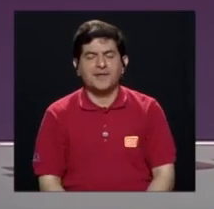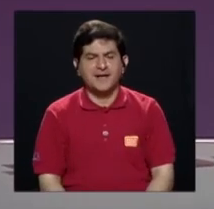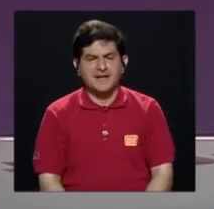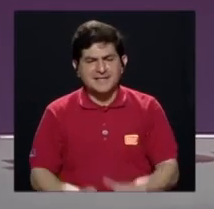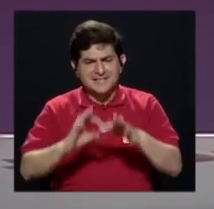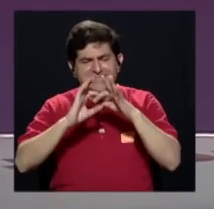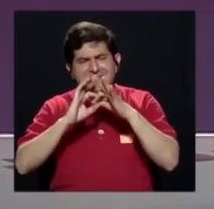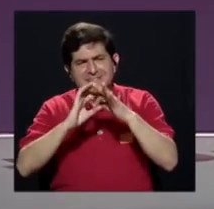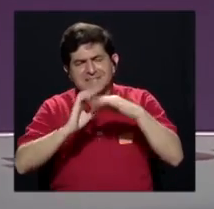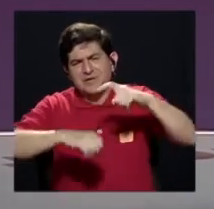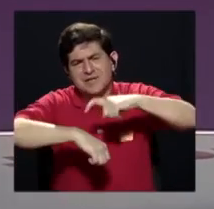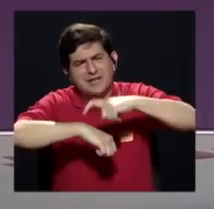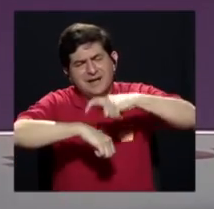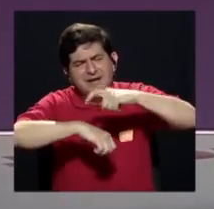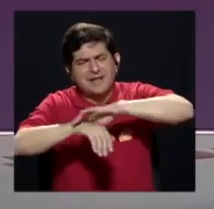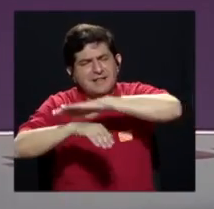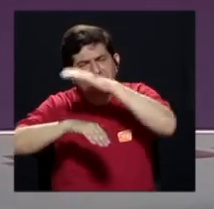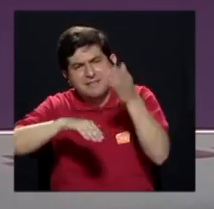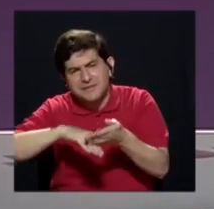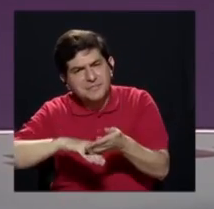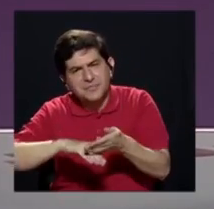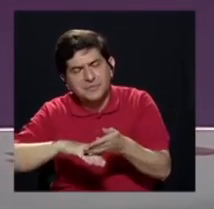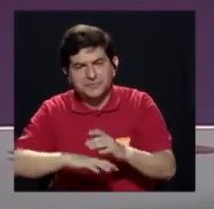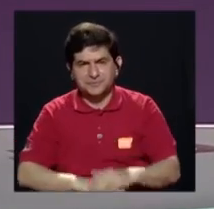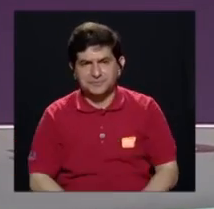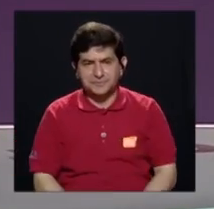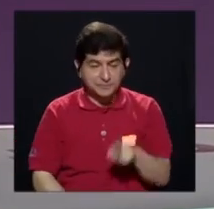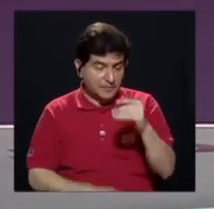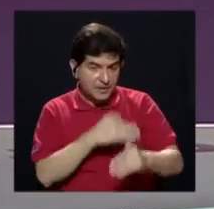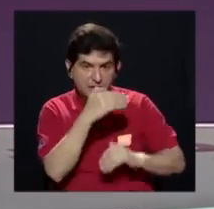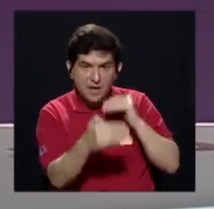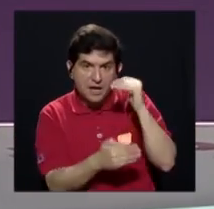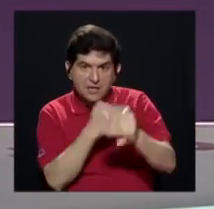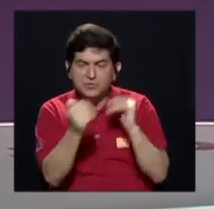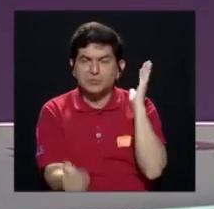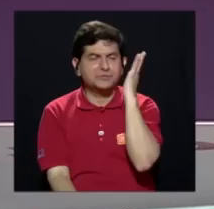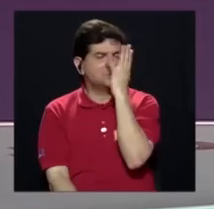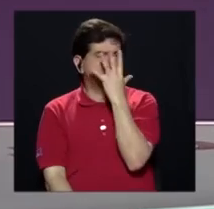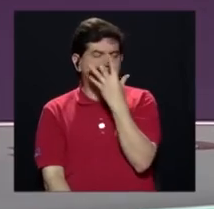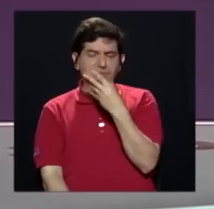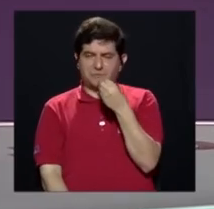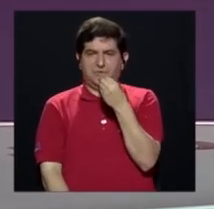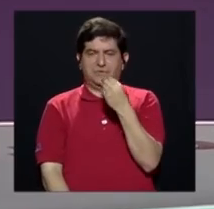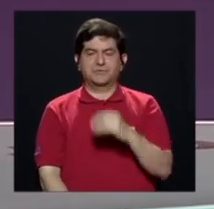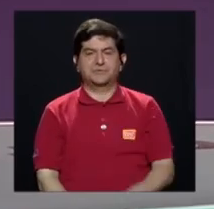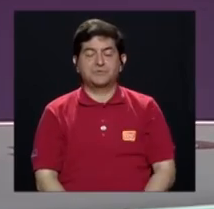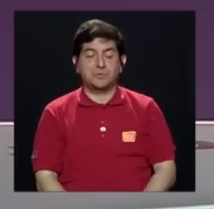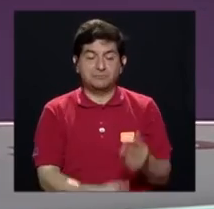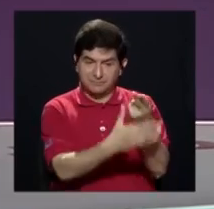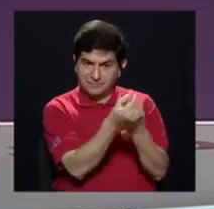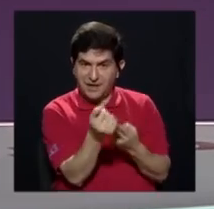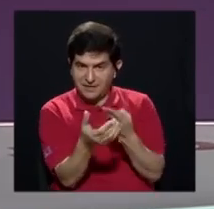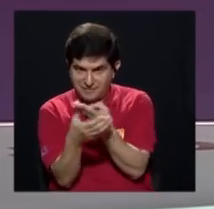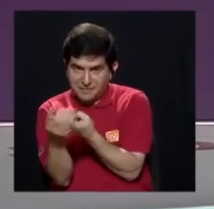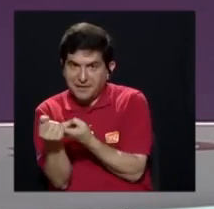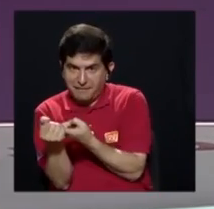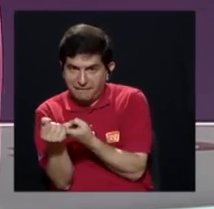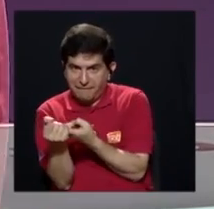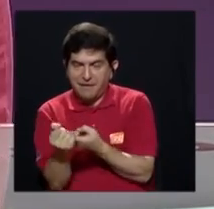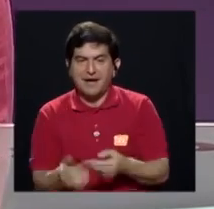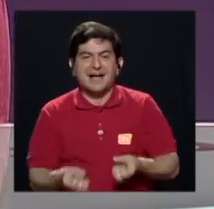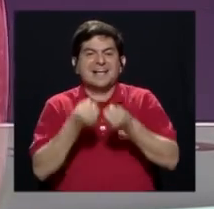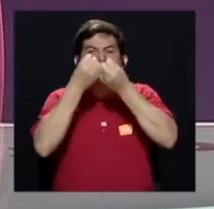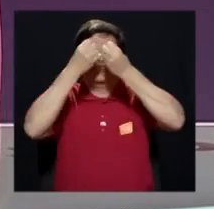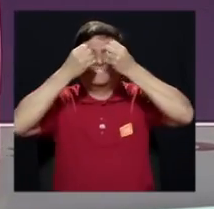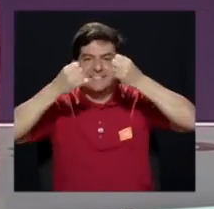el embarazo vivir este proceso tan hermoso porque es tan hermoso para la pareja sin